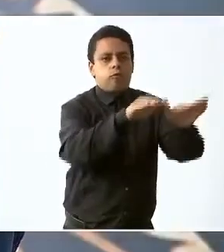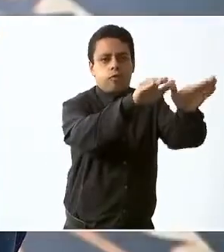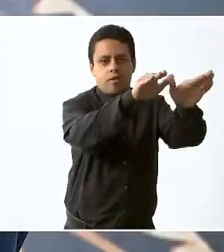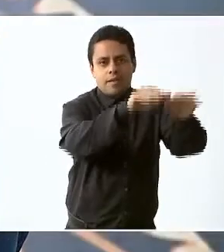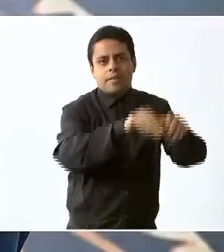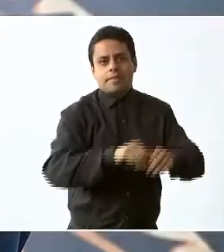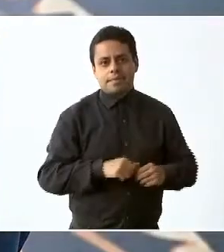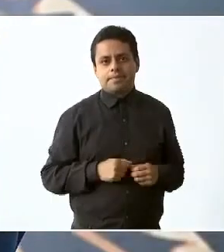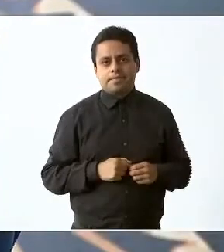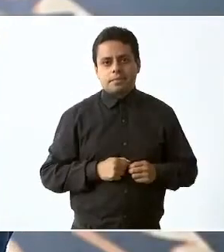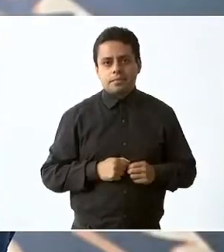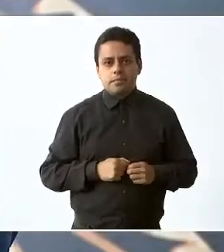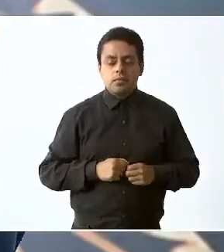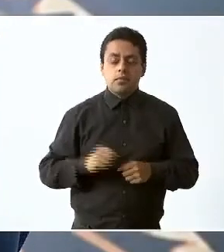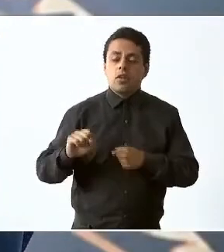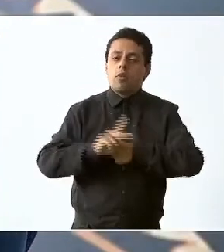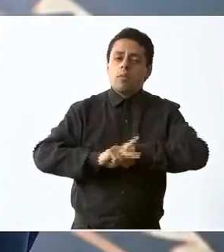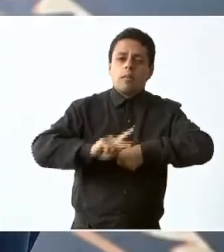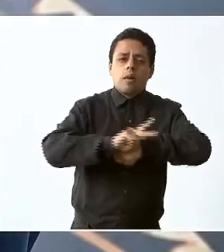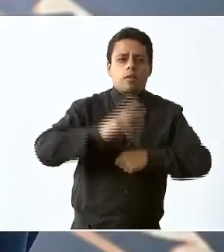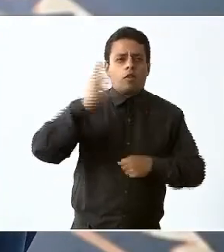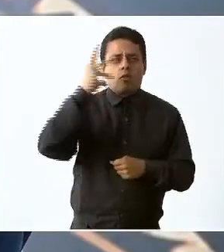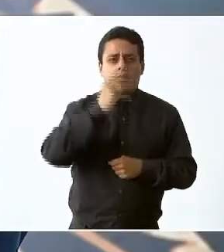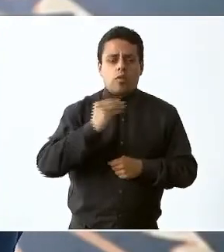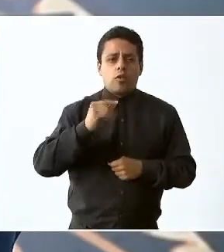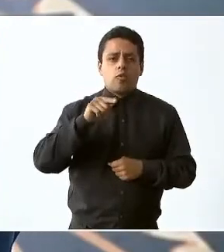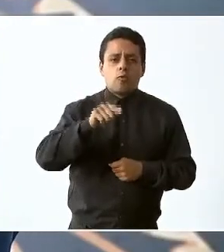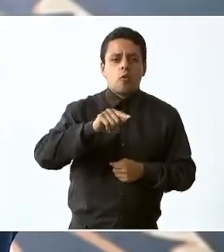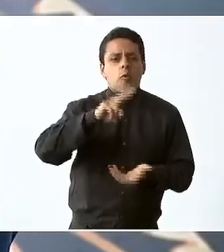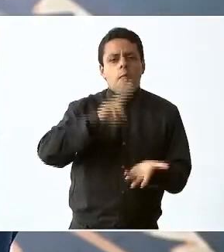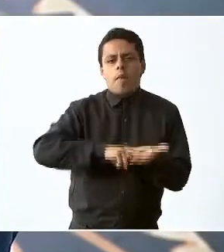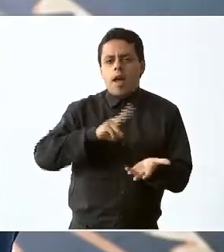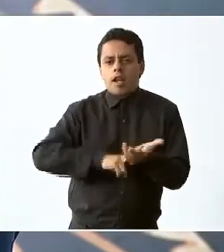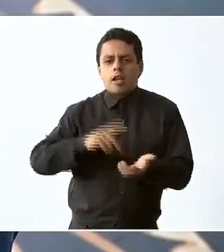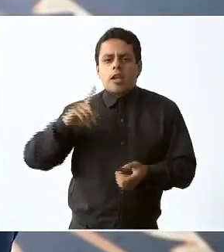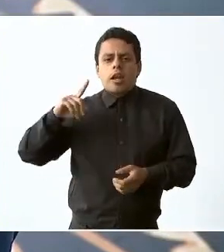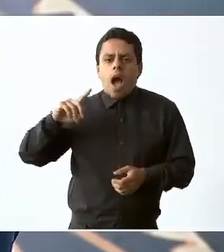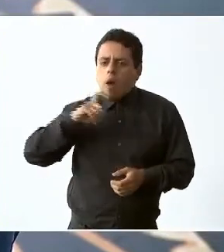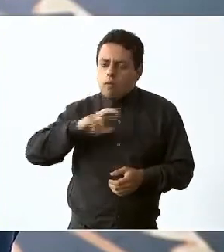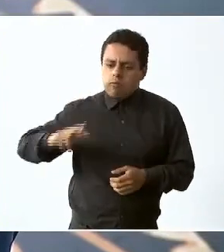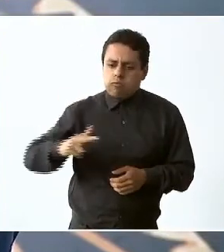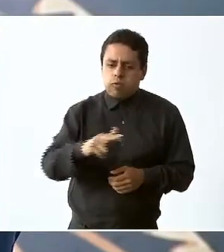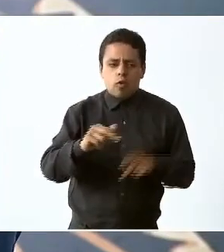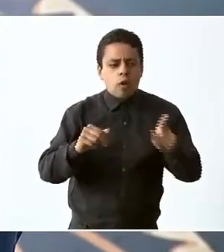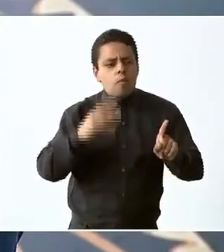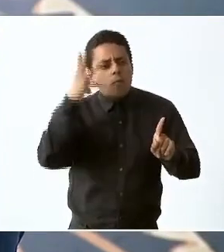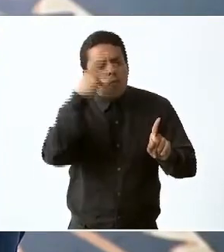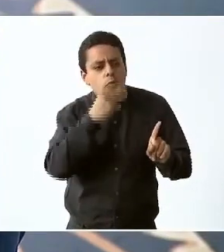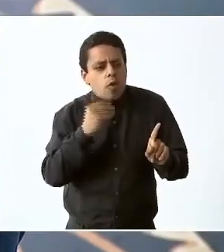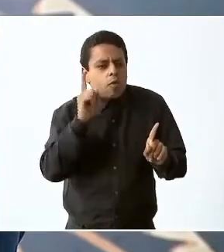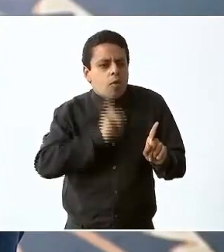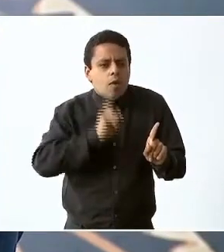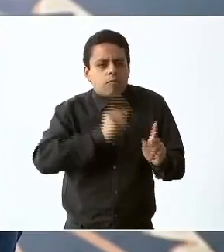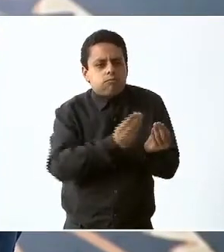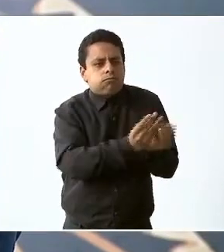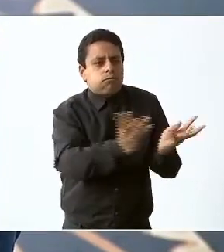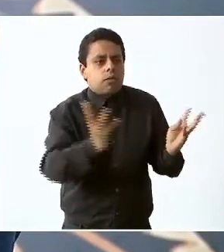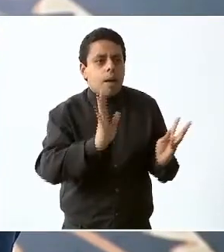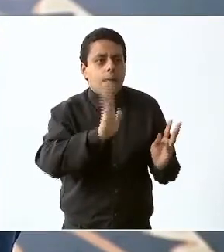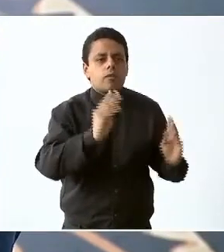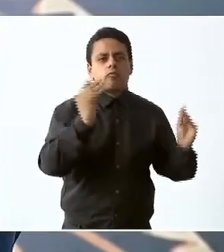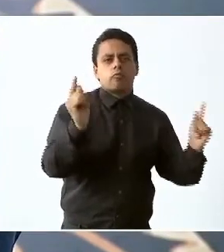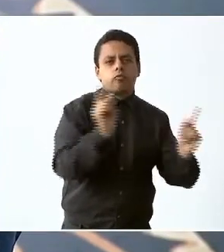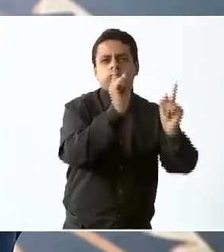Suave patria, tú vales por el río de las virtudes de tu mujerío. Tus hijas atraviesan como hadas,